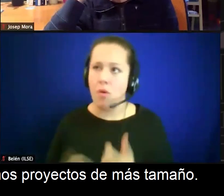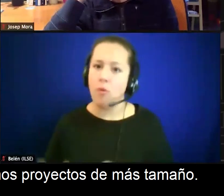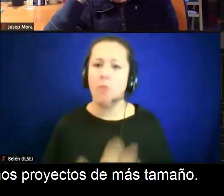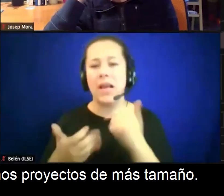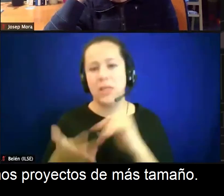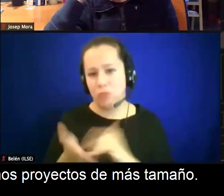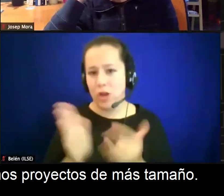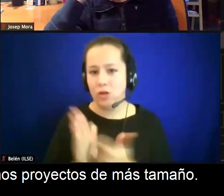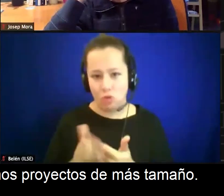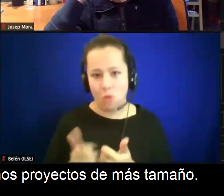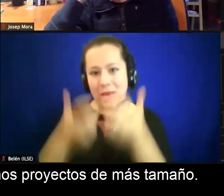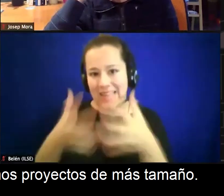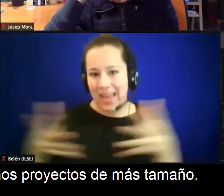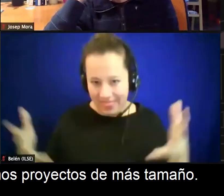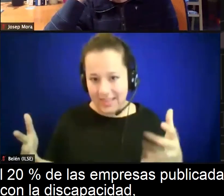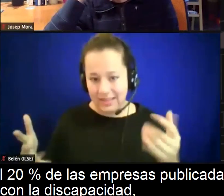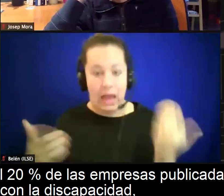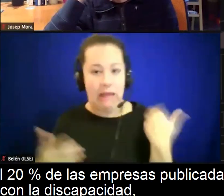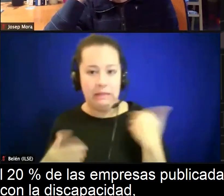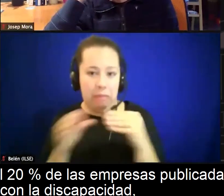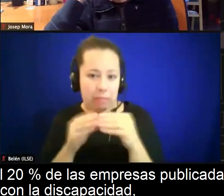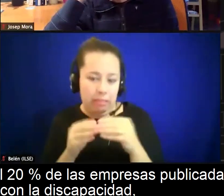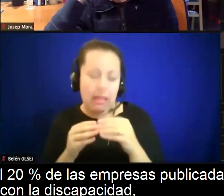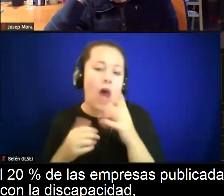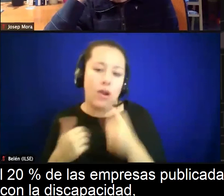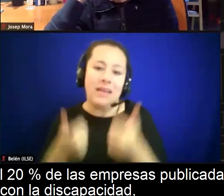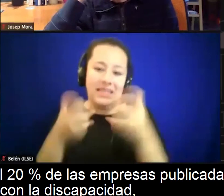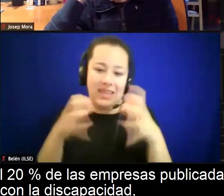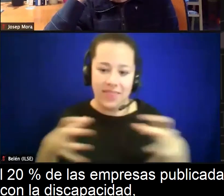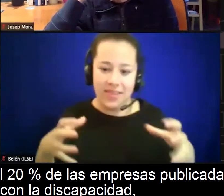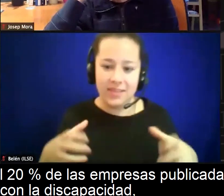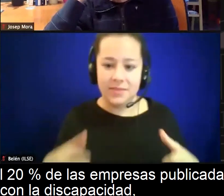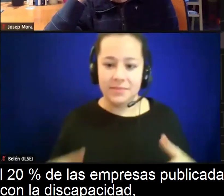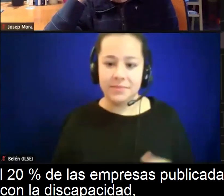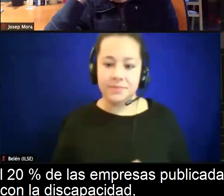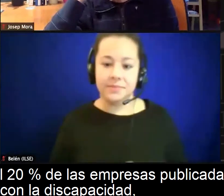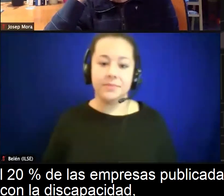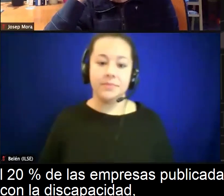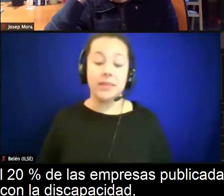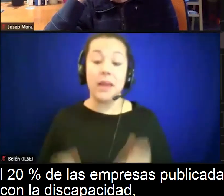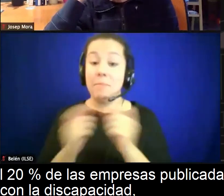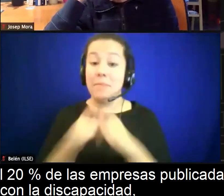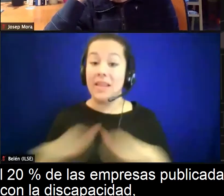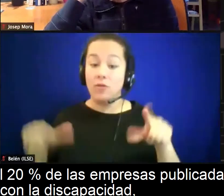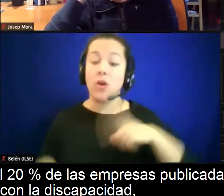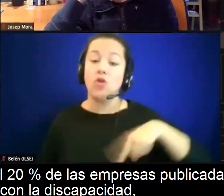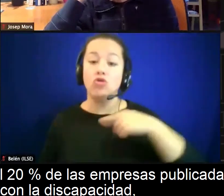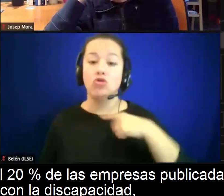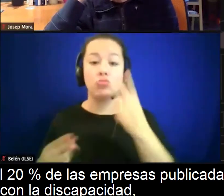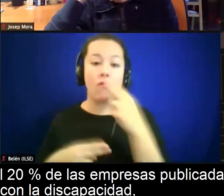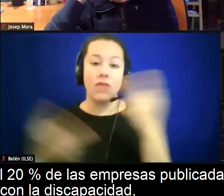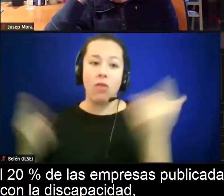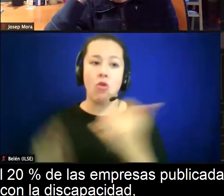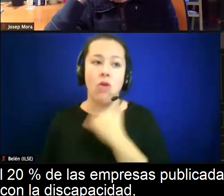de más tamaño. Entonces, en la plataforma hemos publicado pues casi